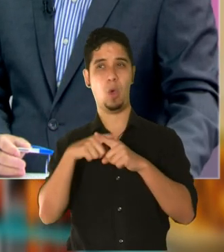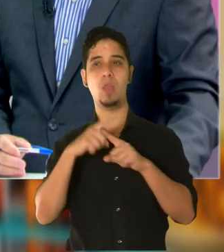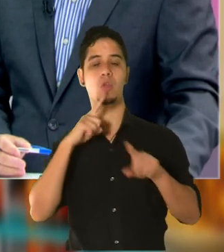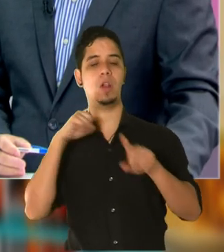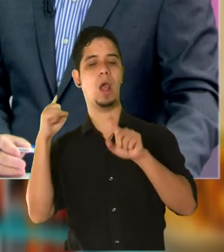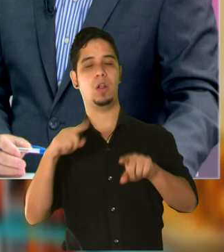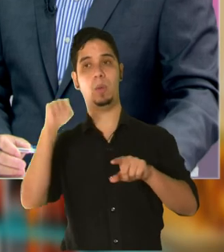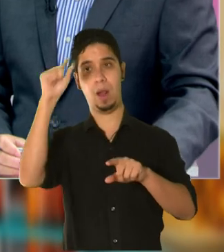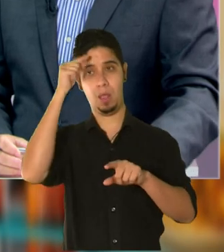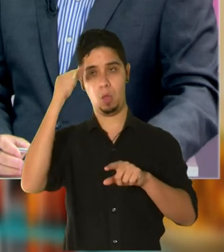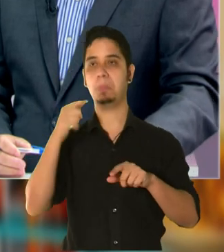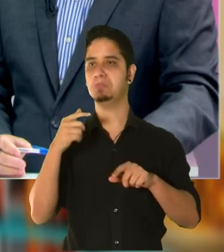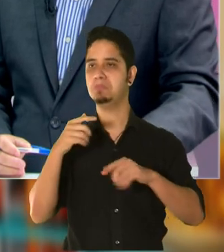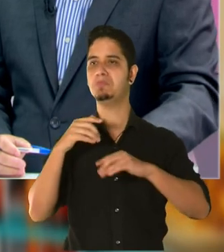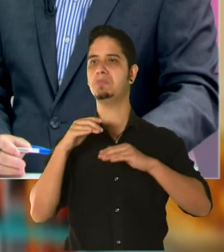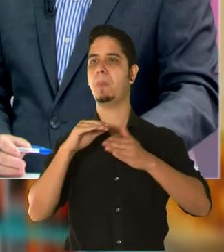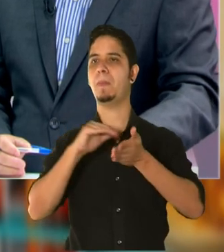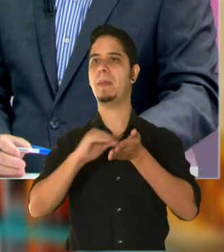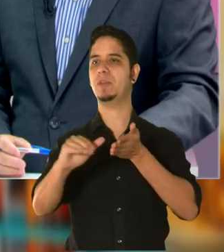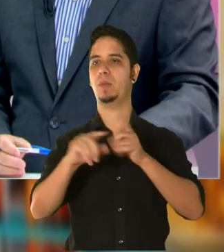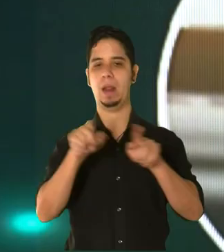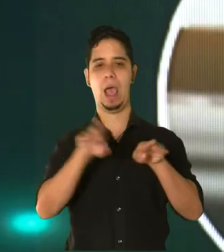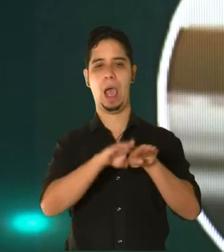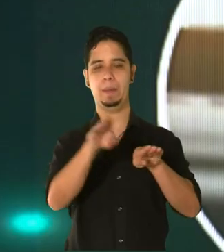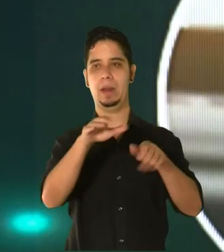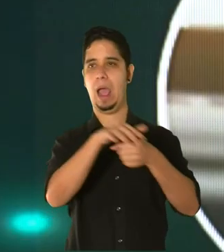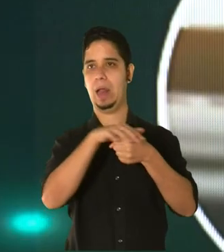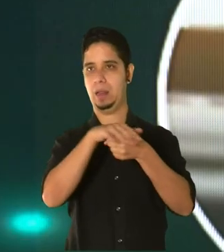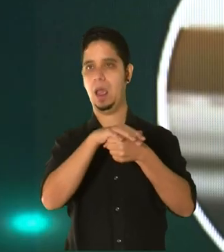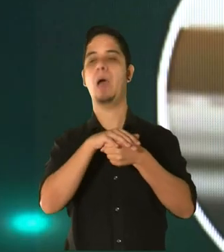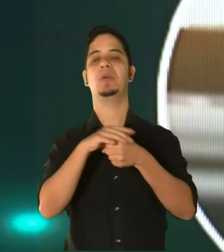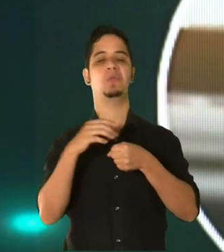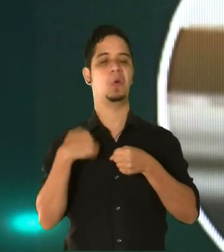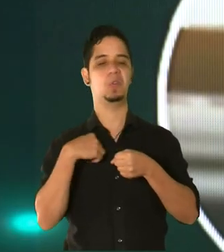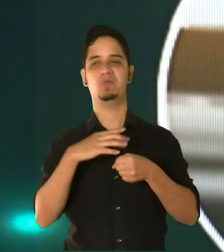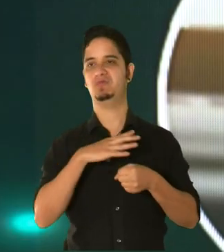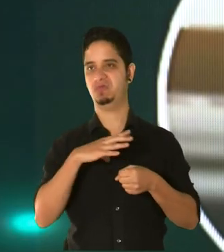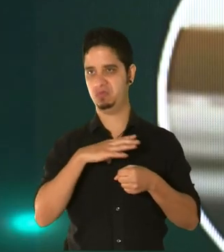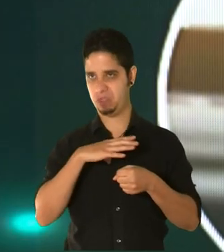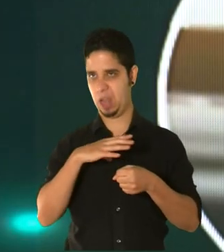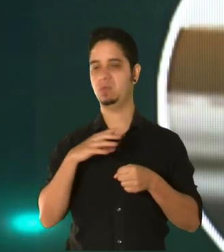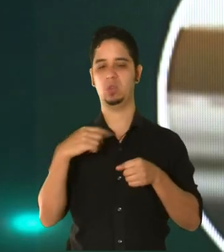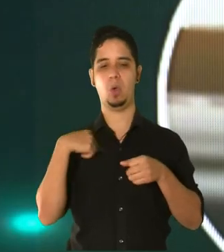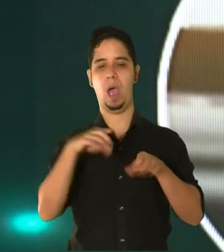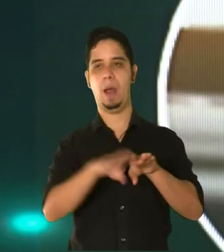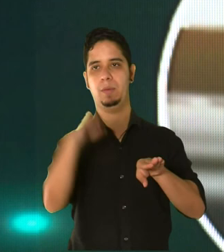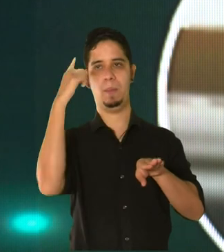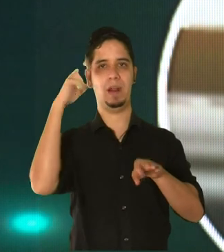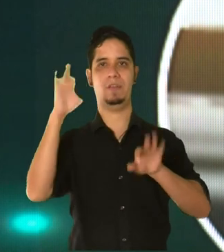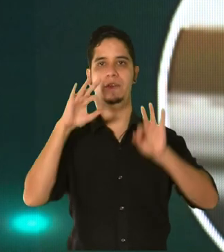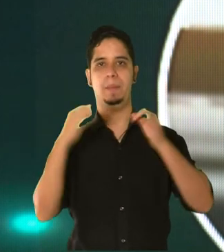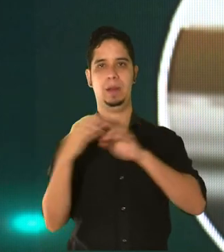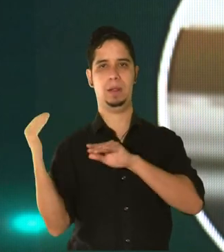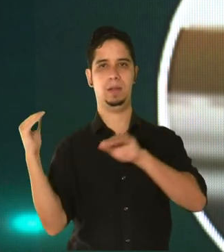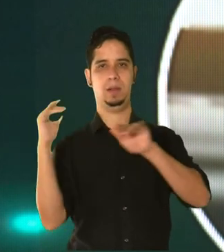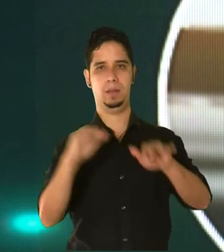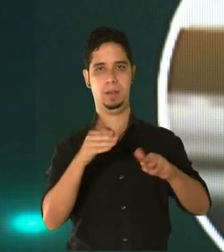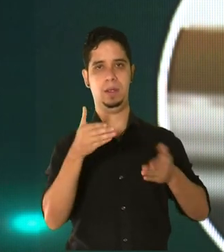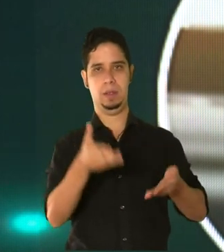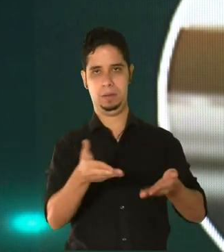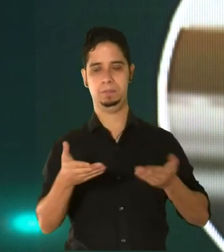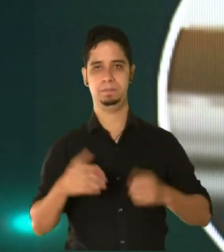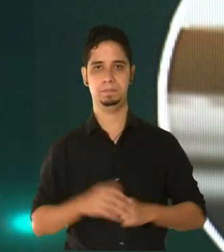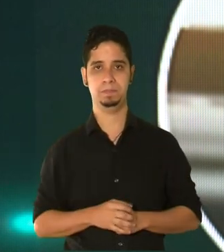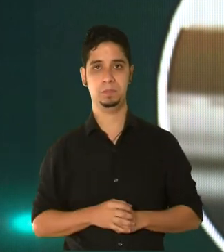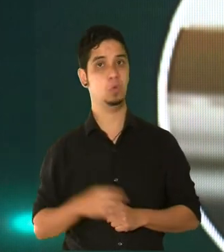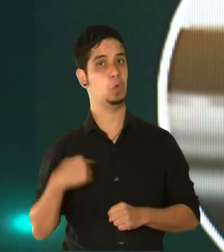áreas del hotel entonces adaptamos nuestra operación para recibir familias en la que fue su pregunta y allí pues hemos establecido